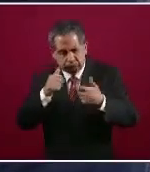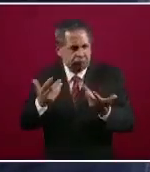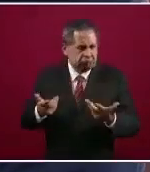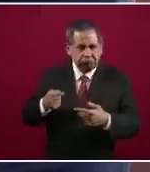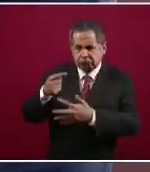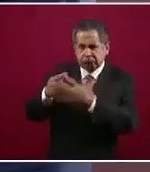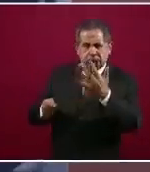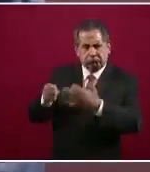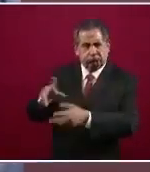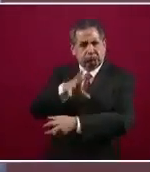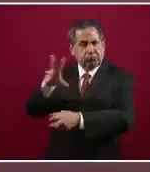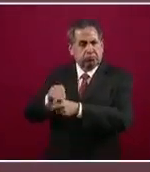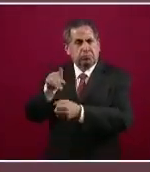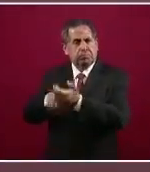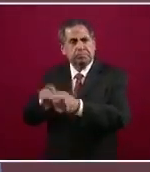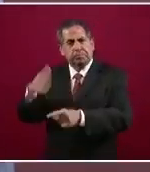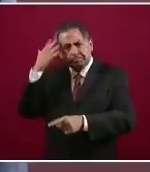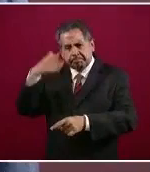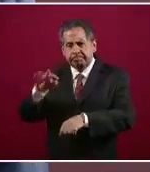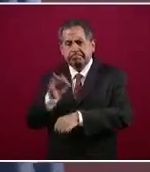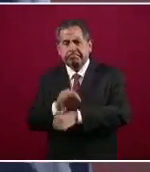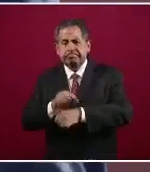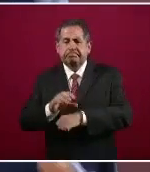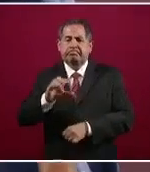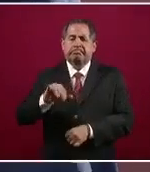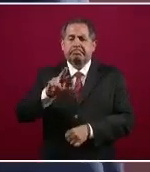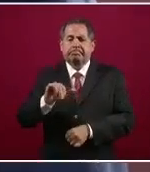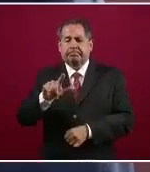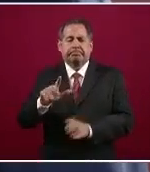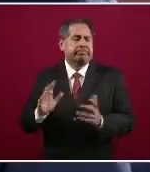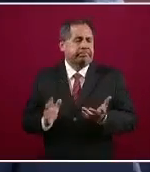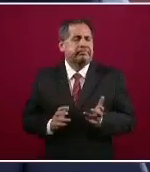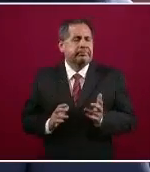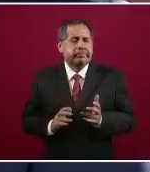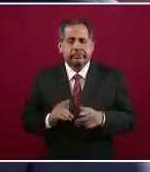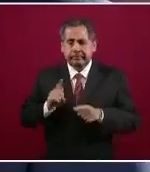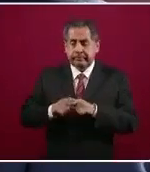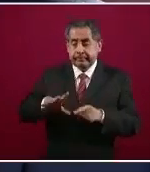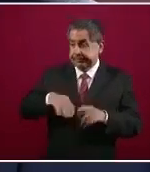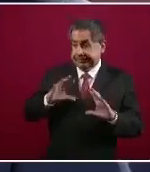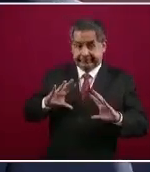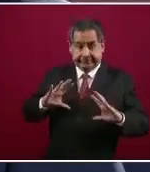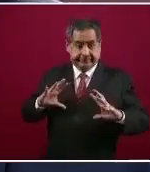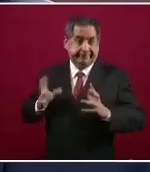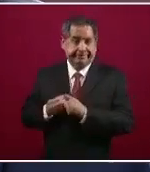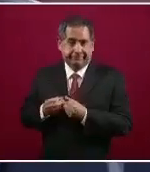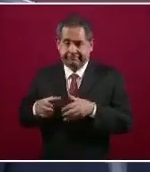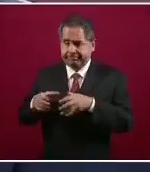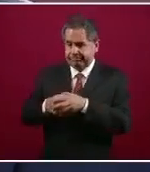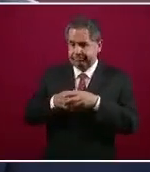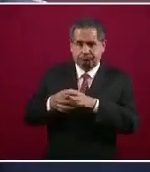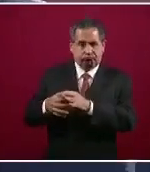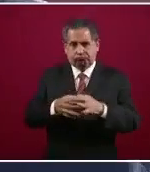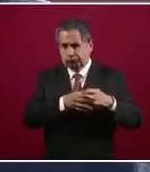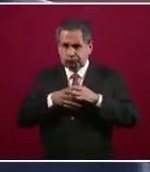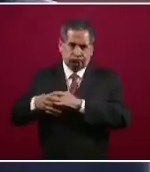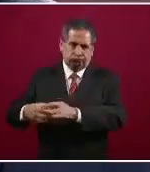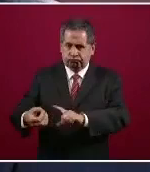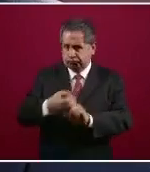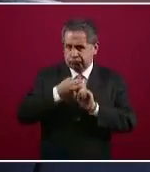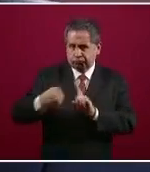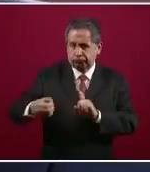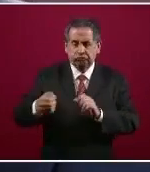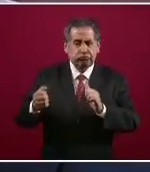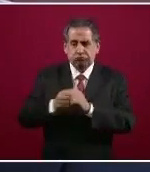acciones de protección civil, pero es un esfuerzo coordinado